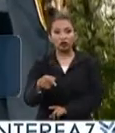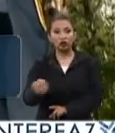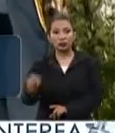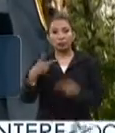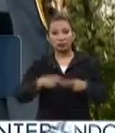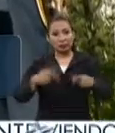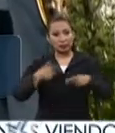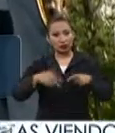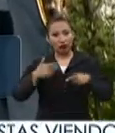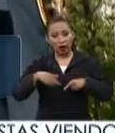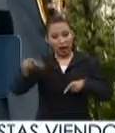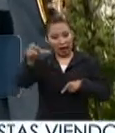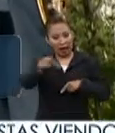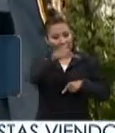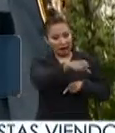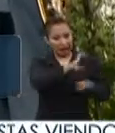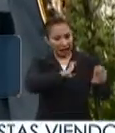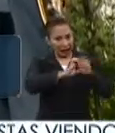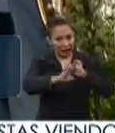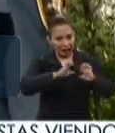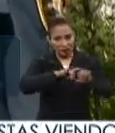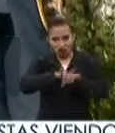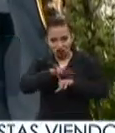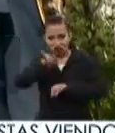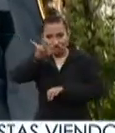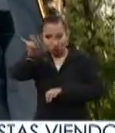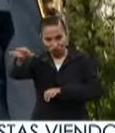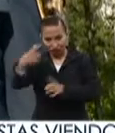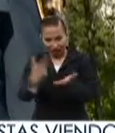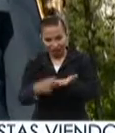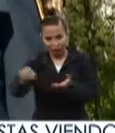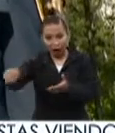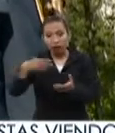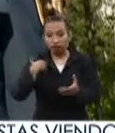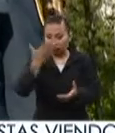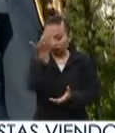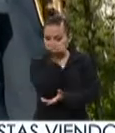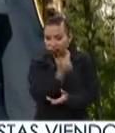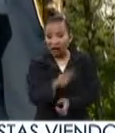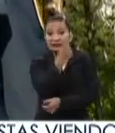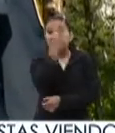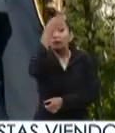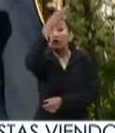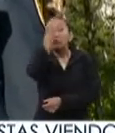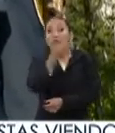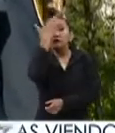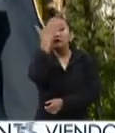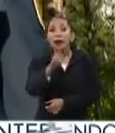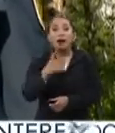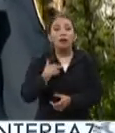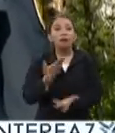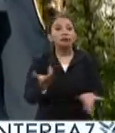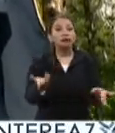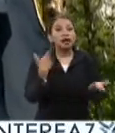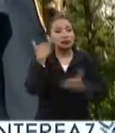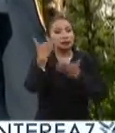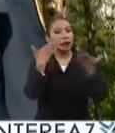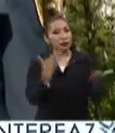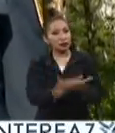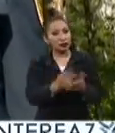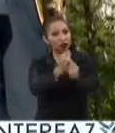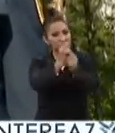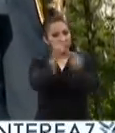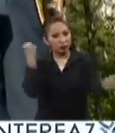con personal tanto del Ejército y Fuerza Aérea Mexicanos que estén capacitados al 100% en el servicio